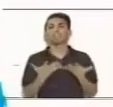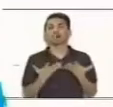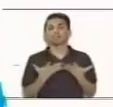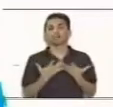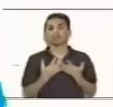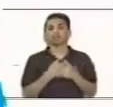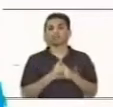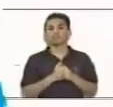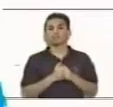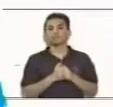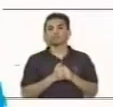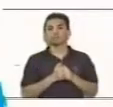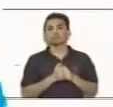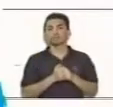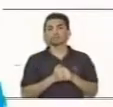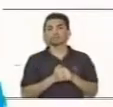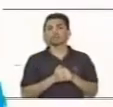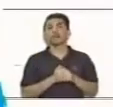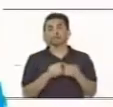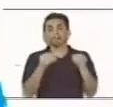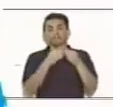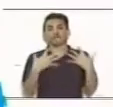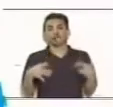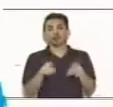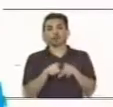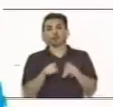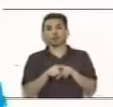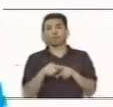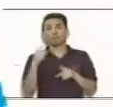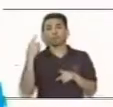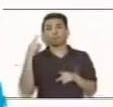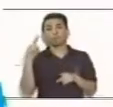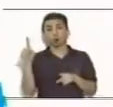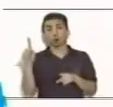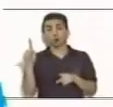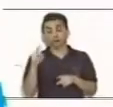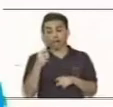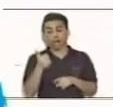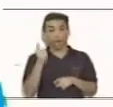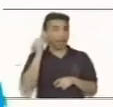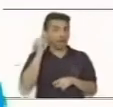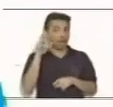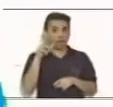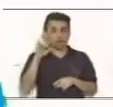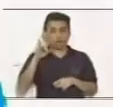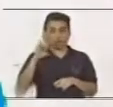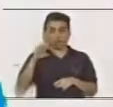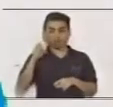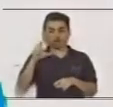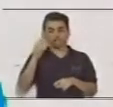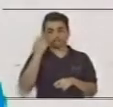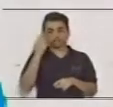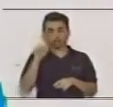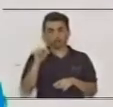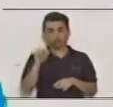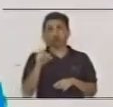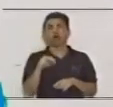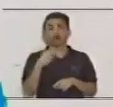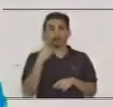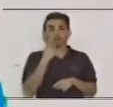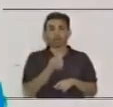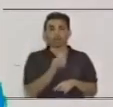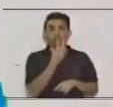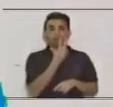factor común, pero por agrupación. ¿Se recuerdan? Que encontrábamos que habían dos términos que tenían una